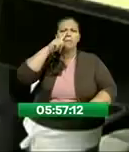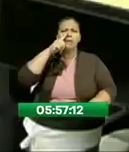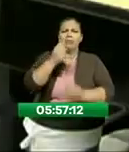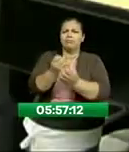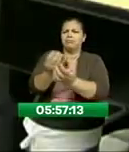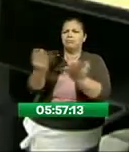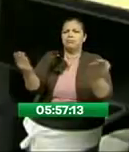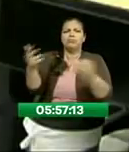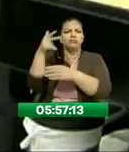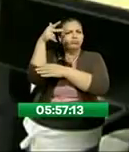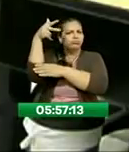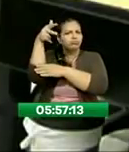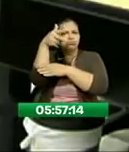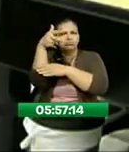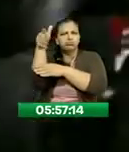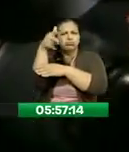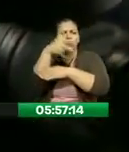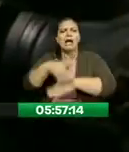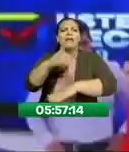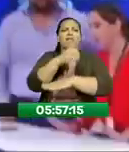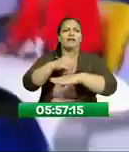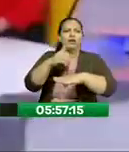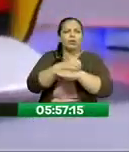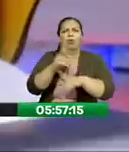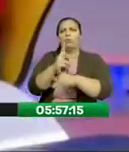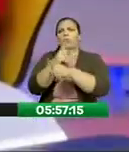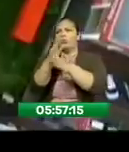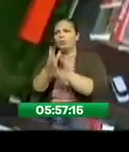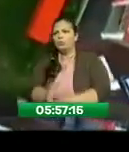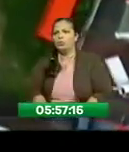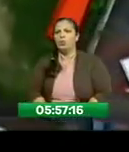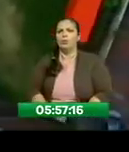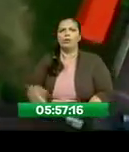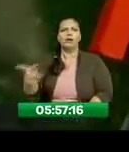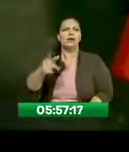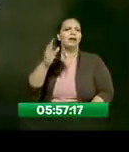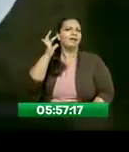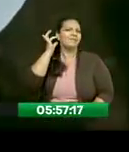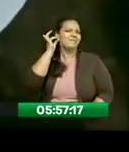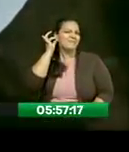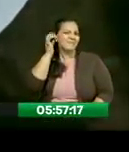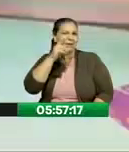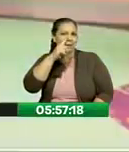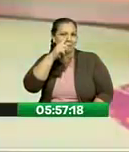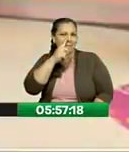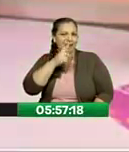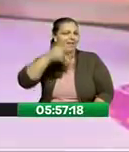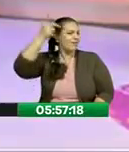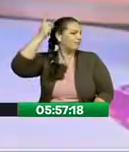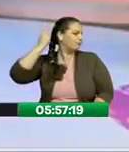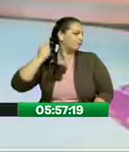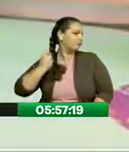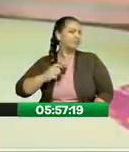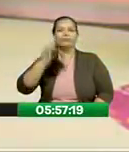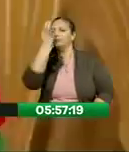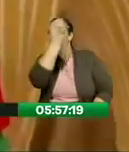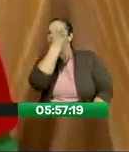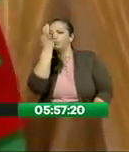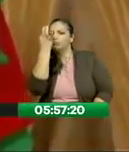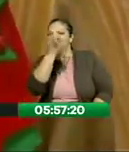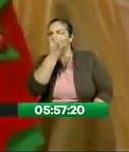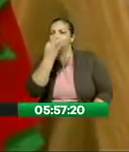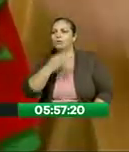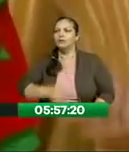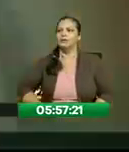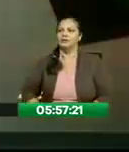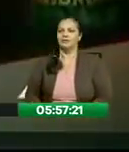directores, productores, en camerino también, las chicas de camerino, claro. Milorelén. Harry el Sucio también, que se fue dando duro,